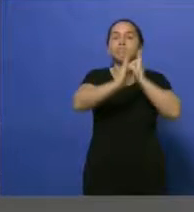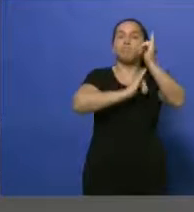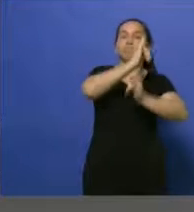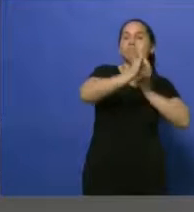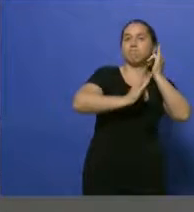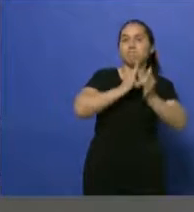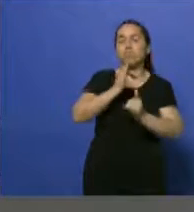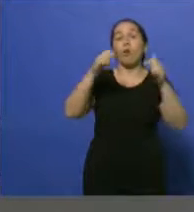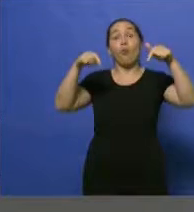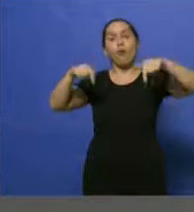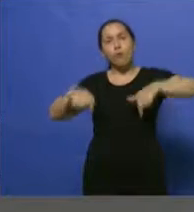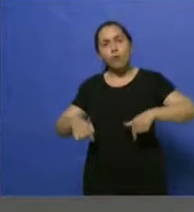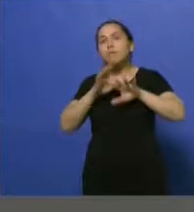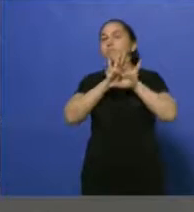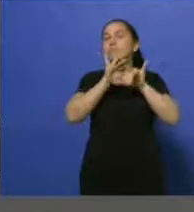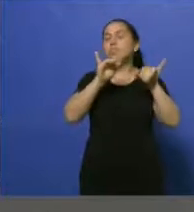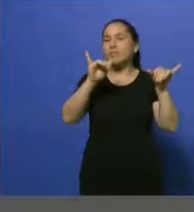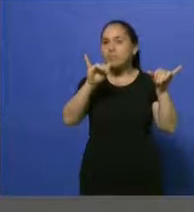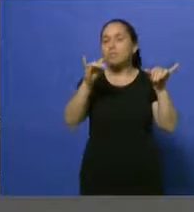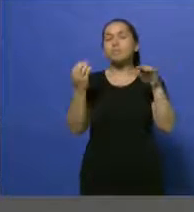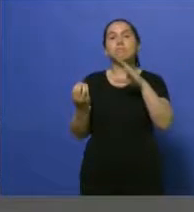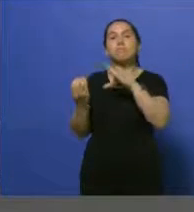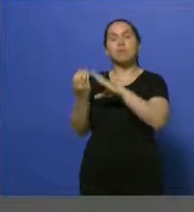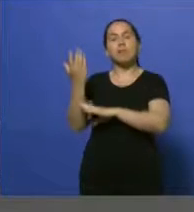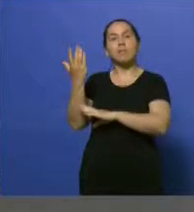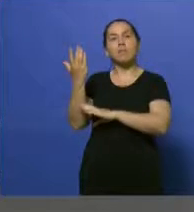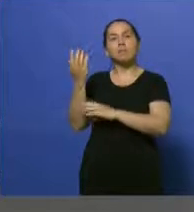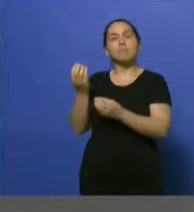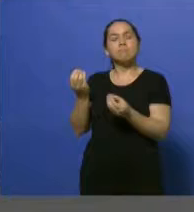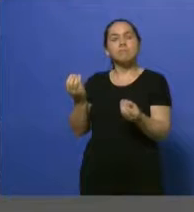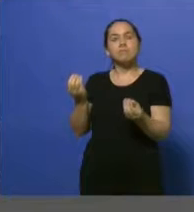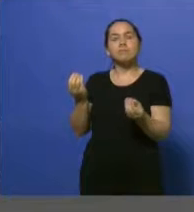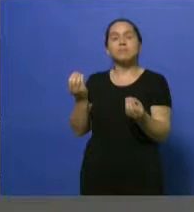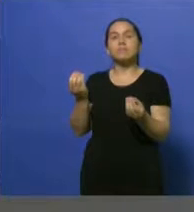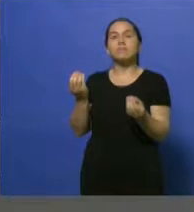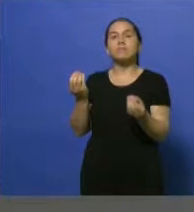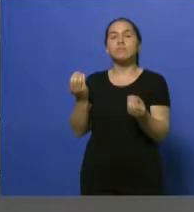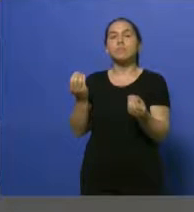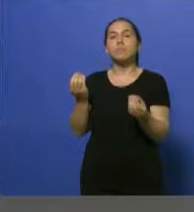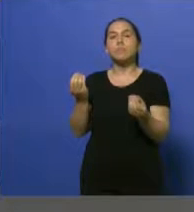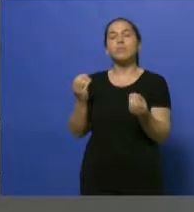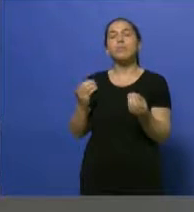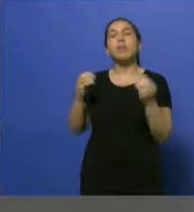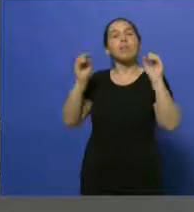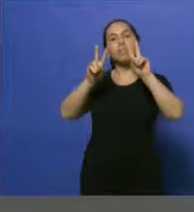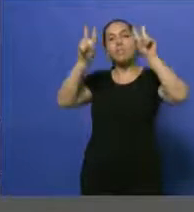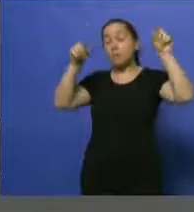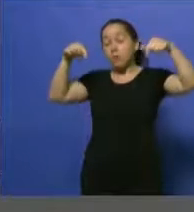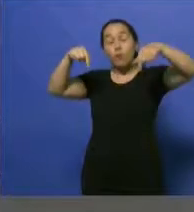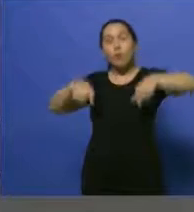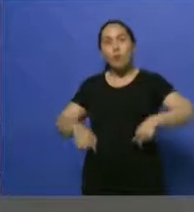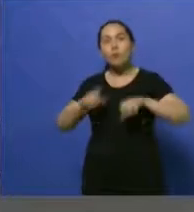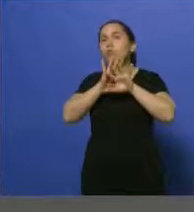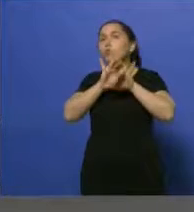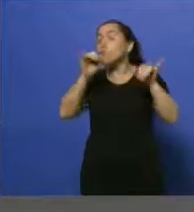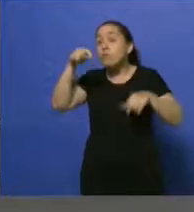Pero hoy queríamos arrancar el noticiero de la manera de, que en realidad hemos enmarcado como la noticia del día. Es